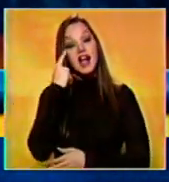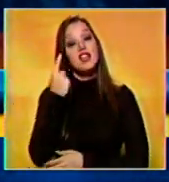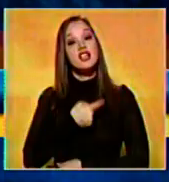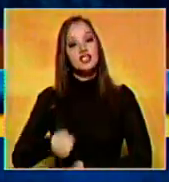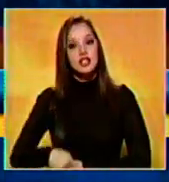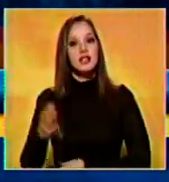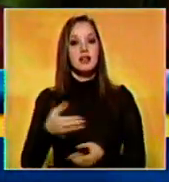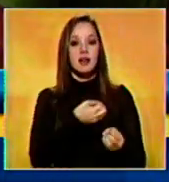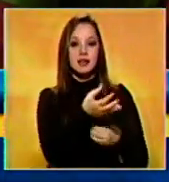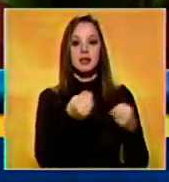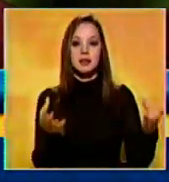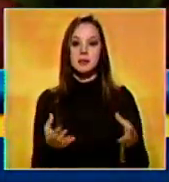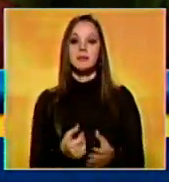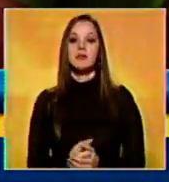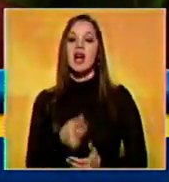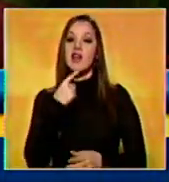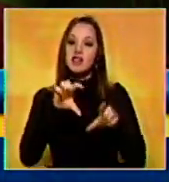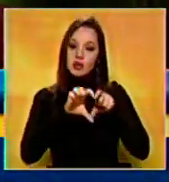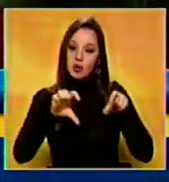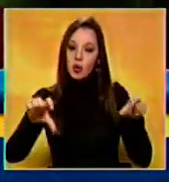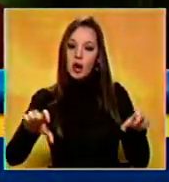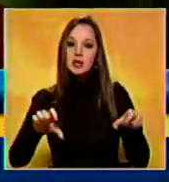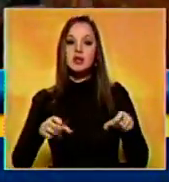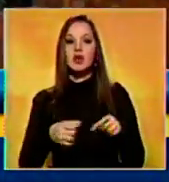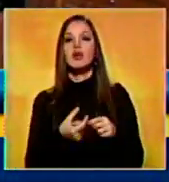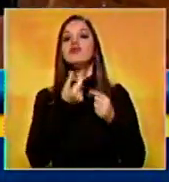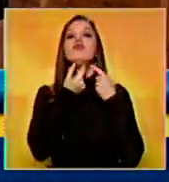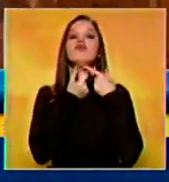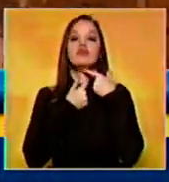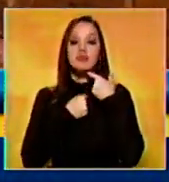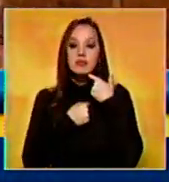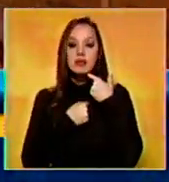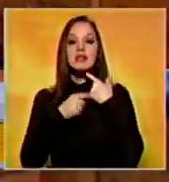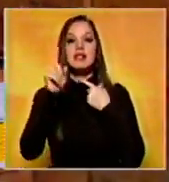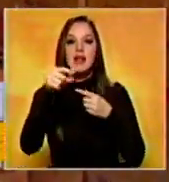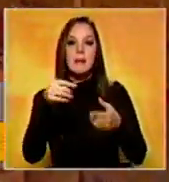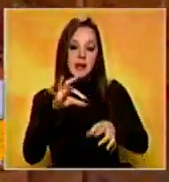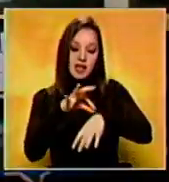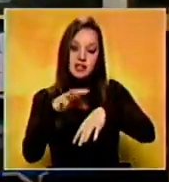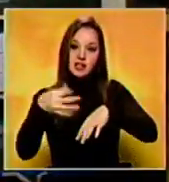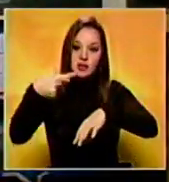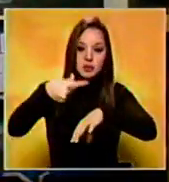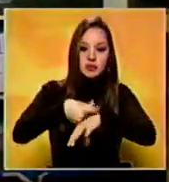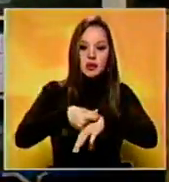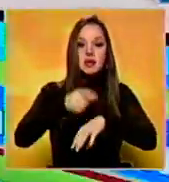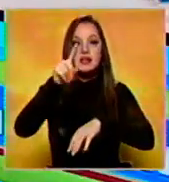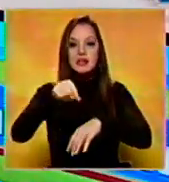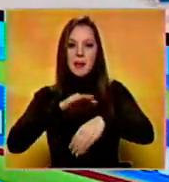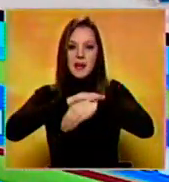incluyó compresas, tubos endotraqueales y yelcos, como también yesos.